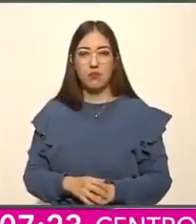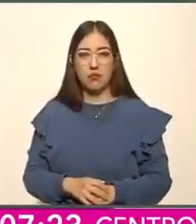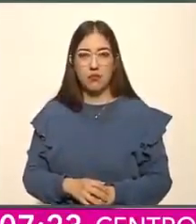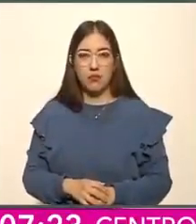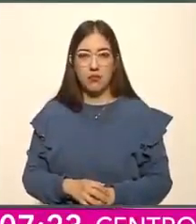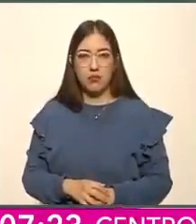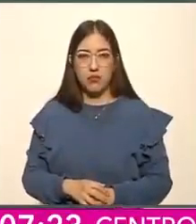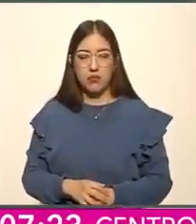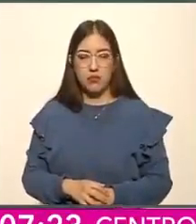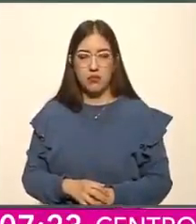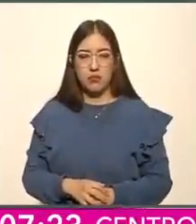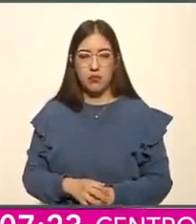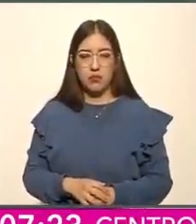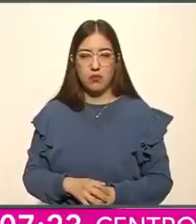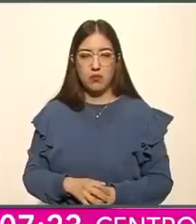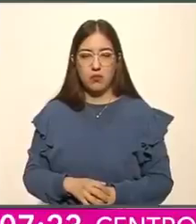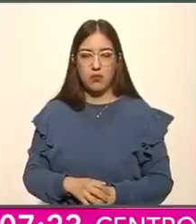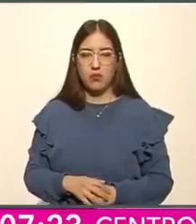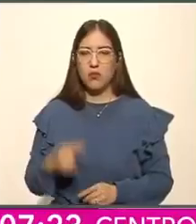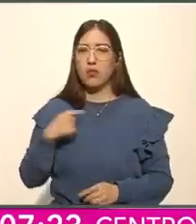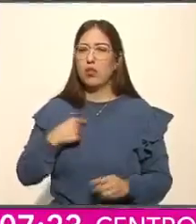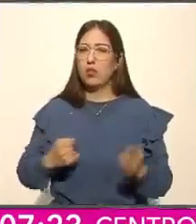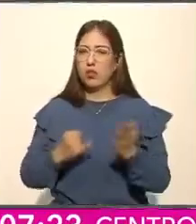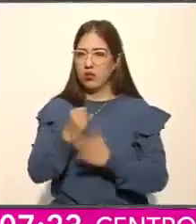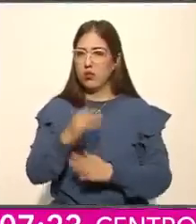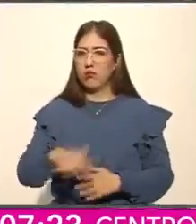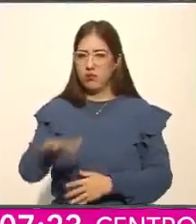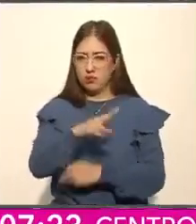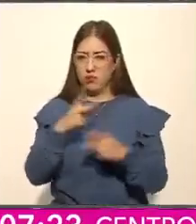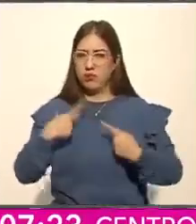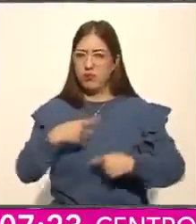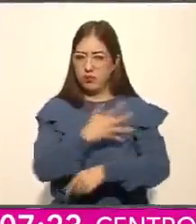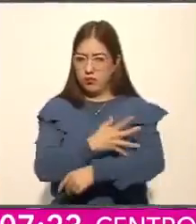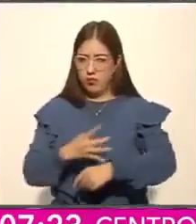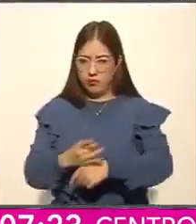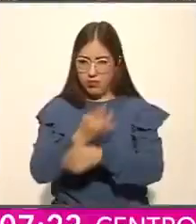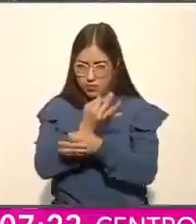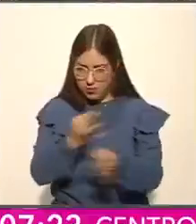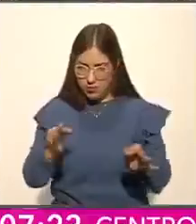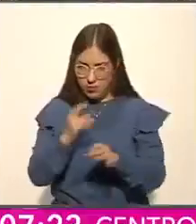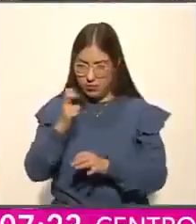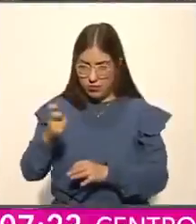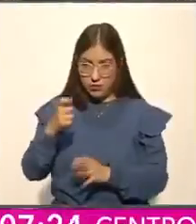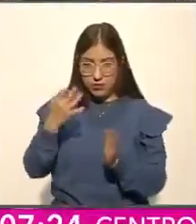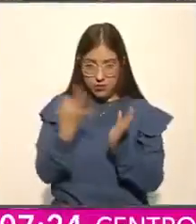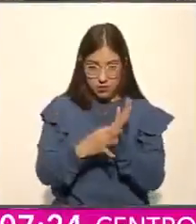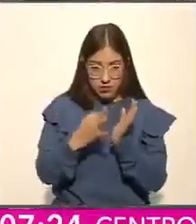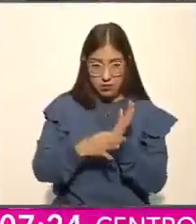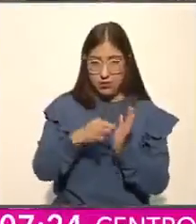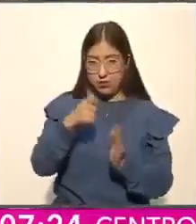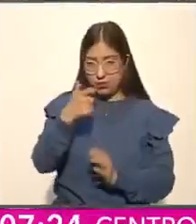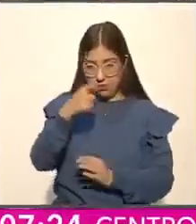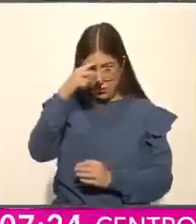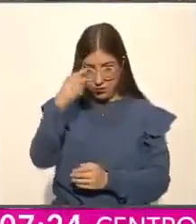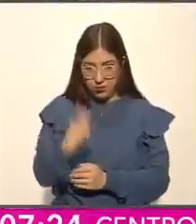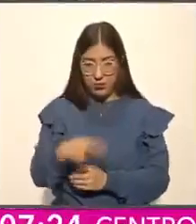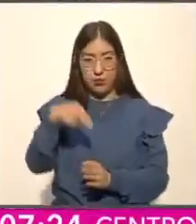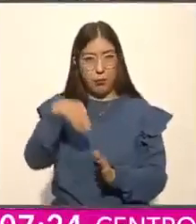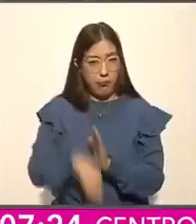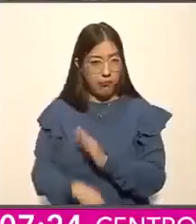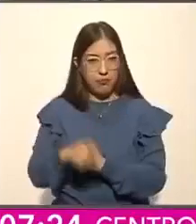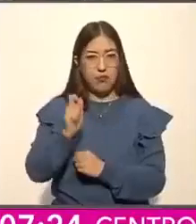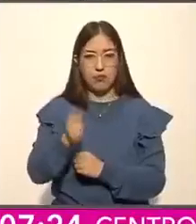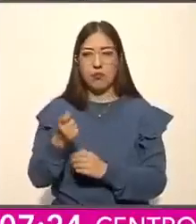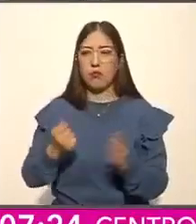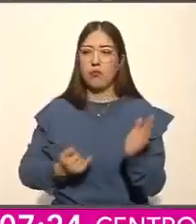Decidí hacerlo hablándole al pueblo con la verdad. Esa devaluación, que el propio Zedillo calificó como una decisión firme,